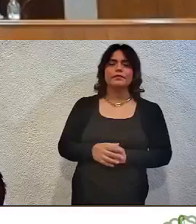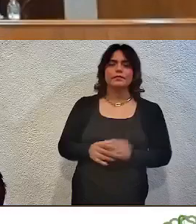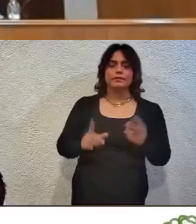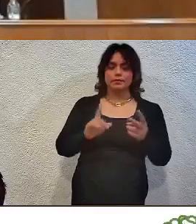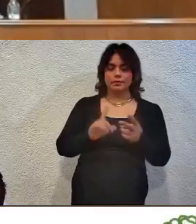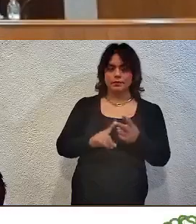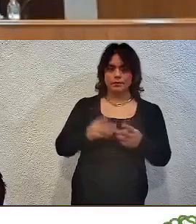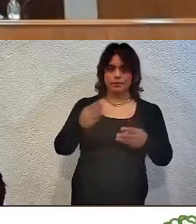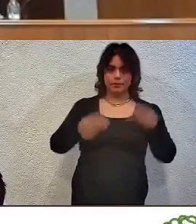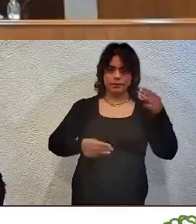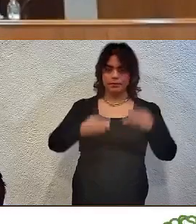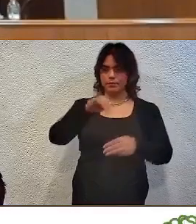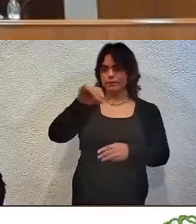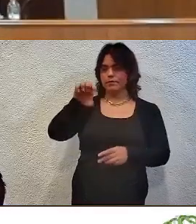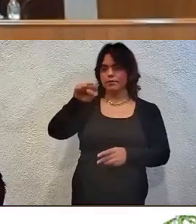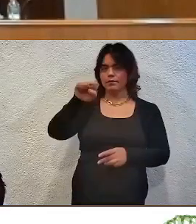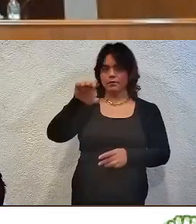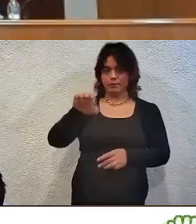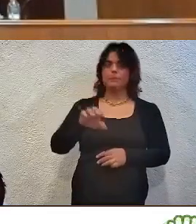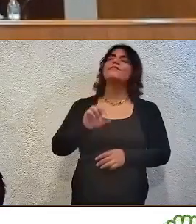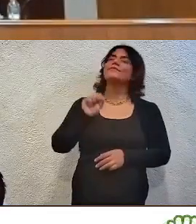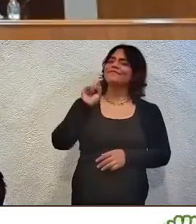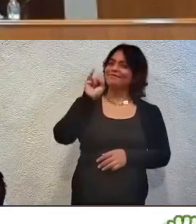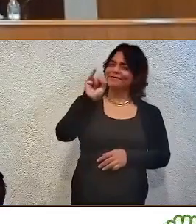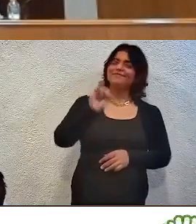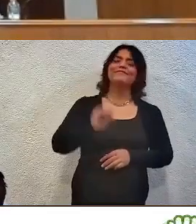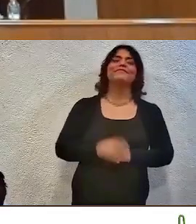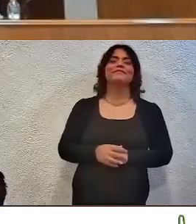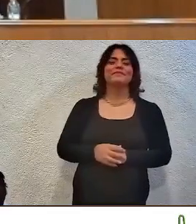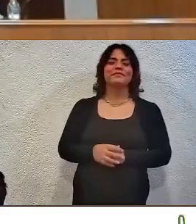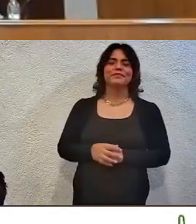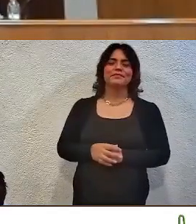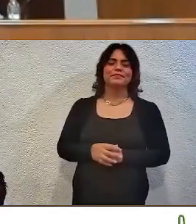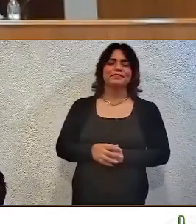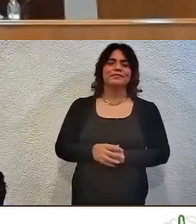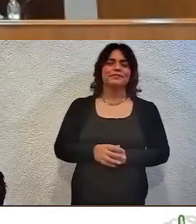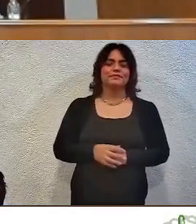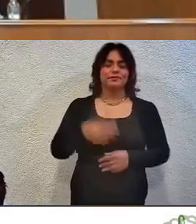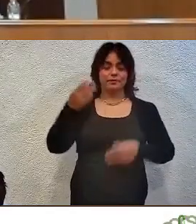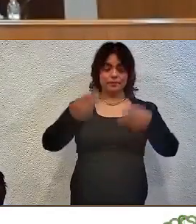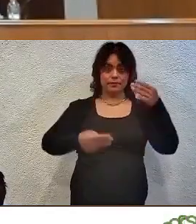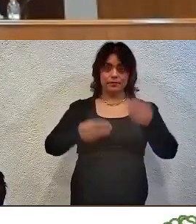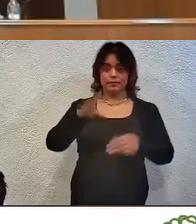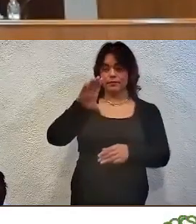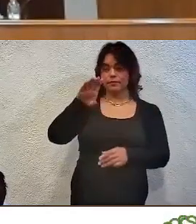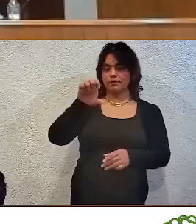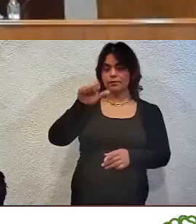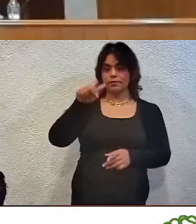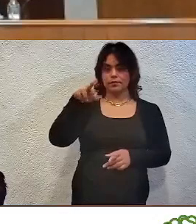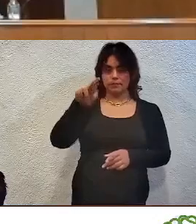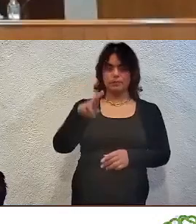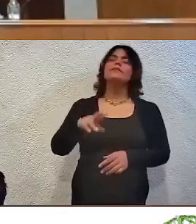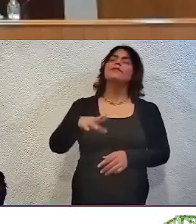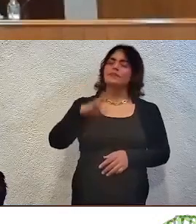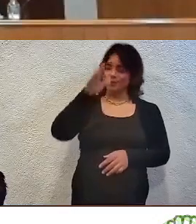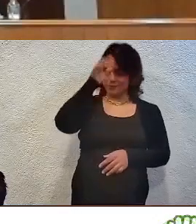Magistrado José Inés Betancur Salgado. Con el proyecto. Magistrado César Salgado Alpizar. A